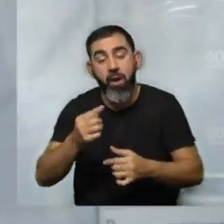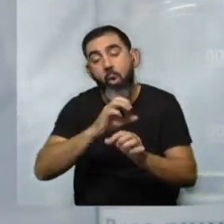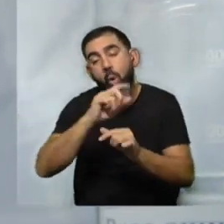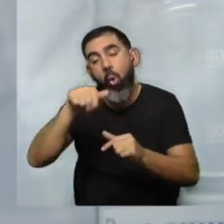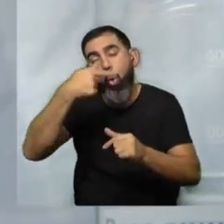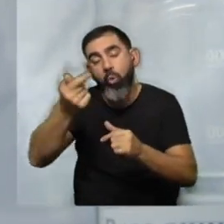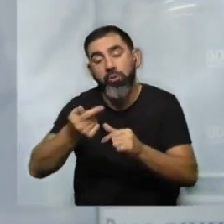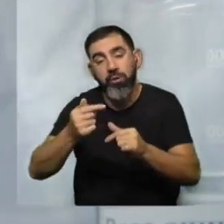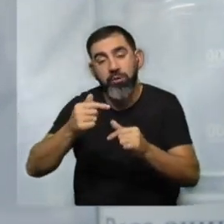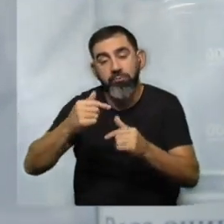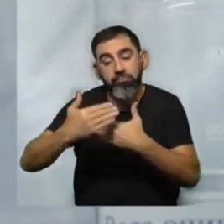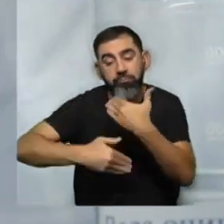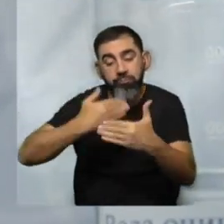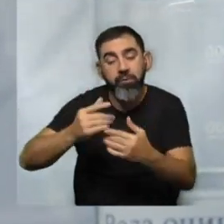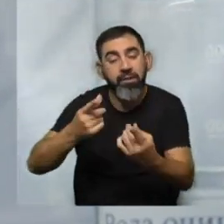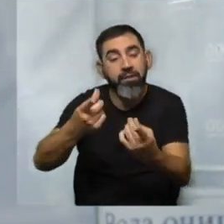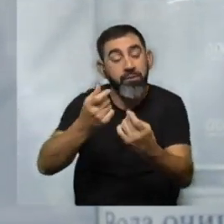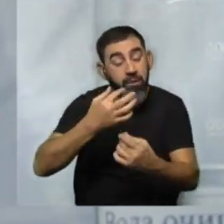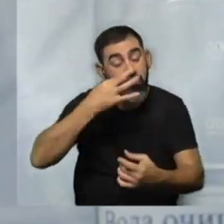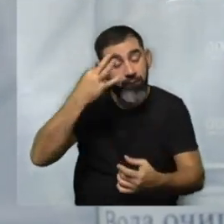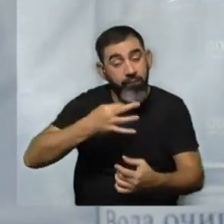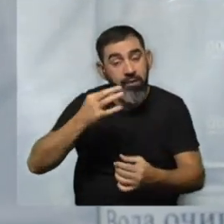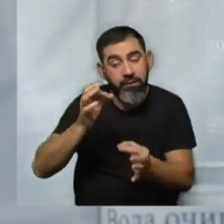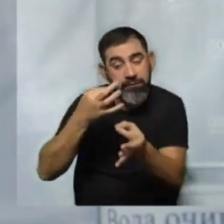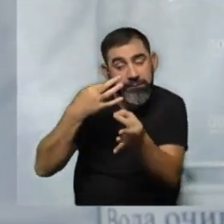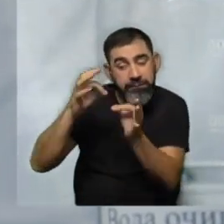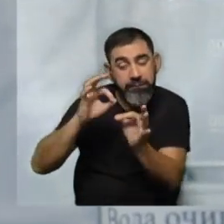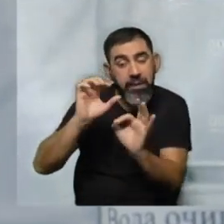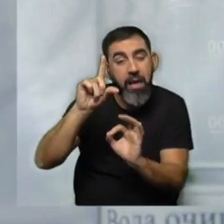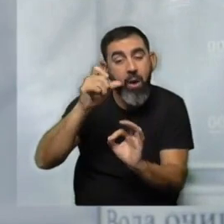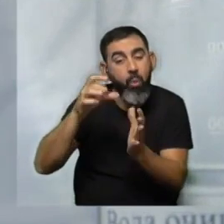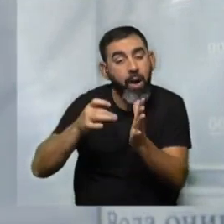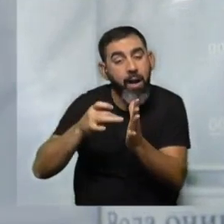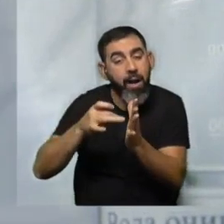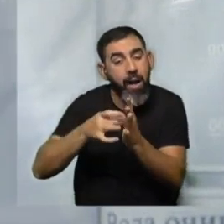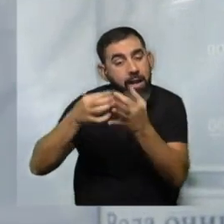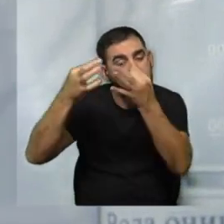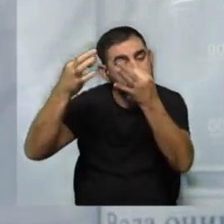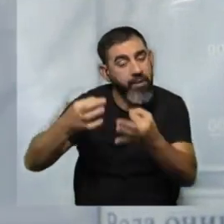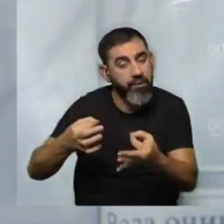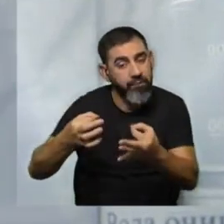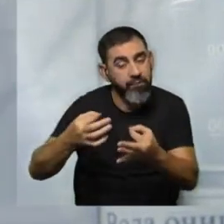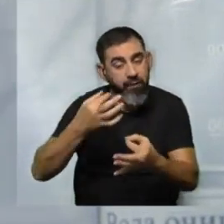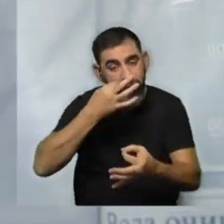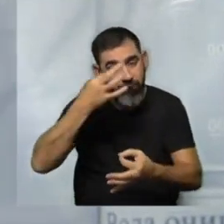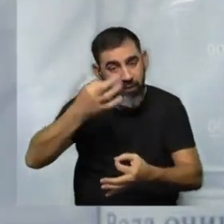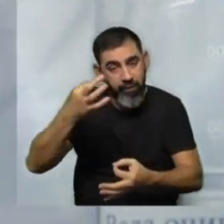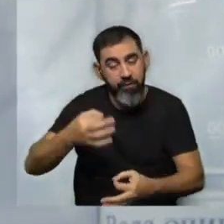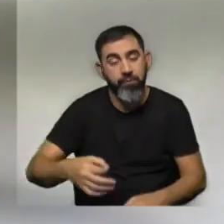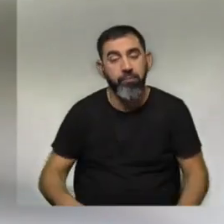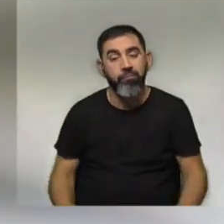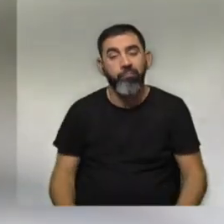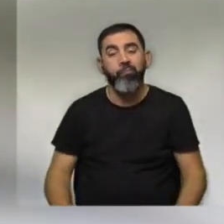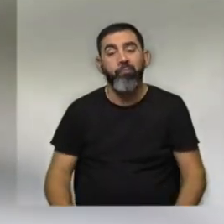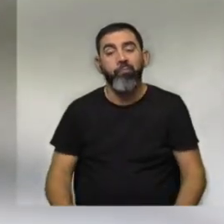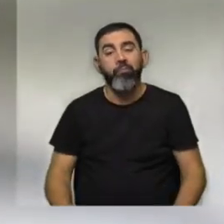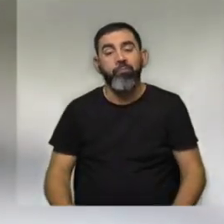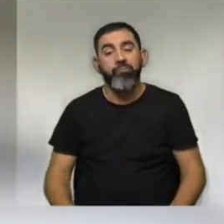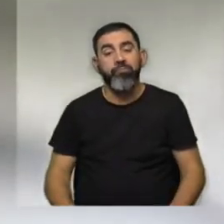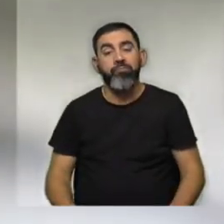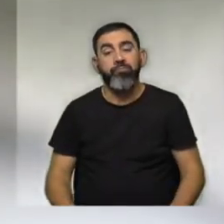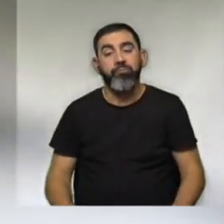que requieren de una gran fineza, digamos, en cuanto a los componentes y que haya un buen control sobre los componentes que tenemos.